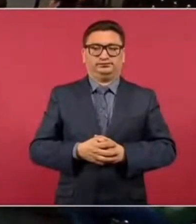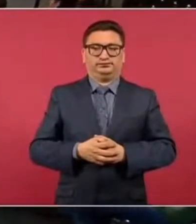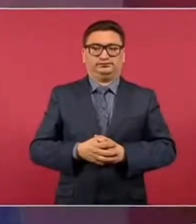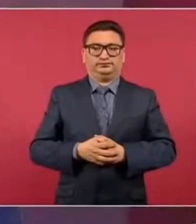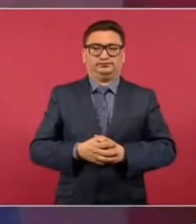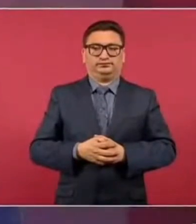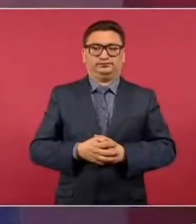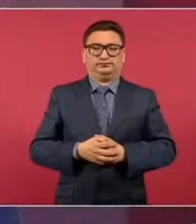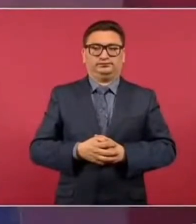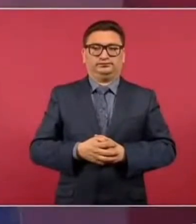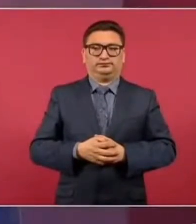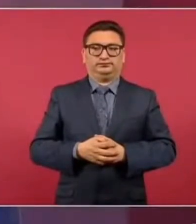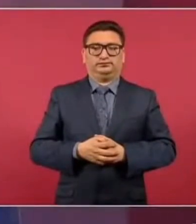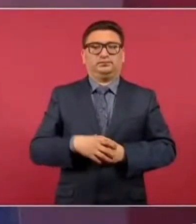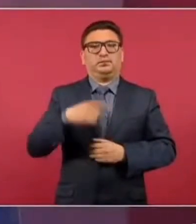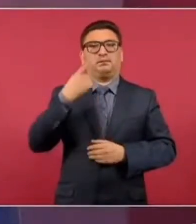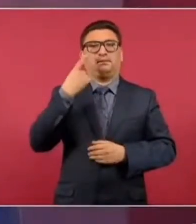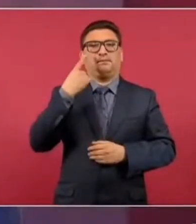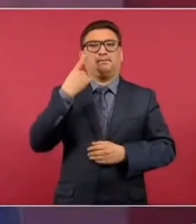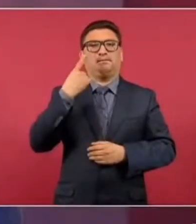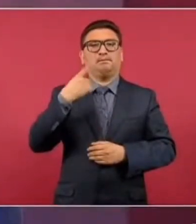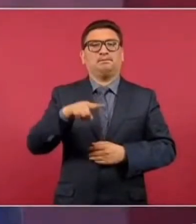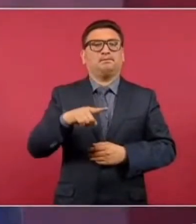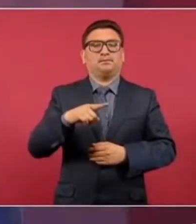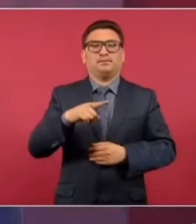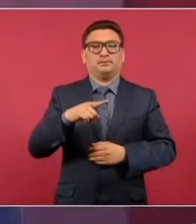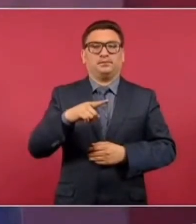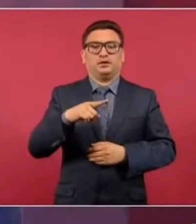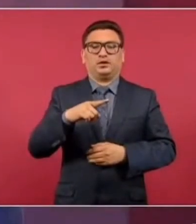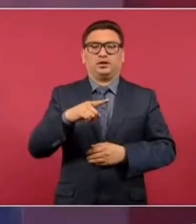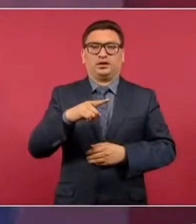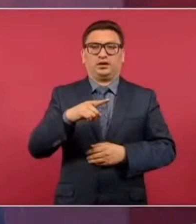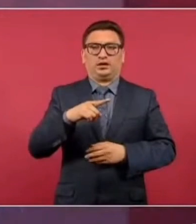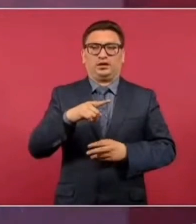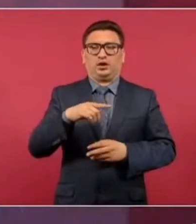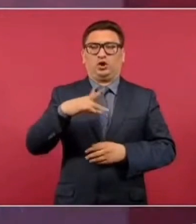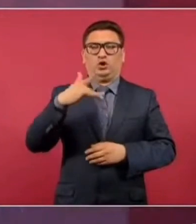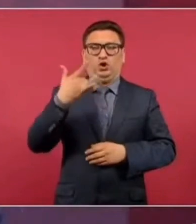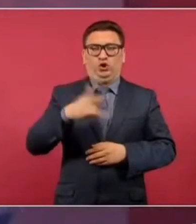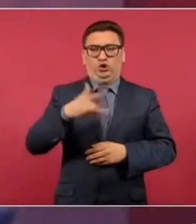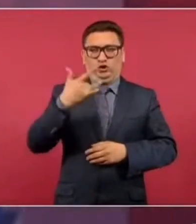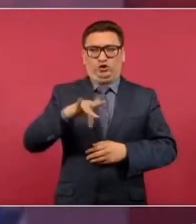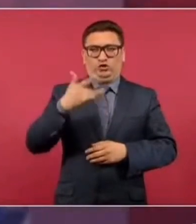para enfrentar el dolor en